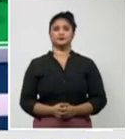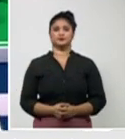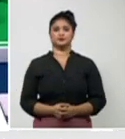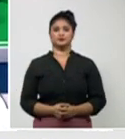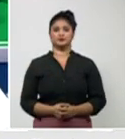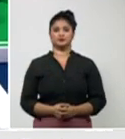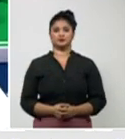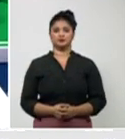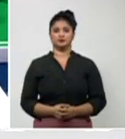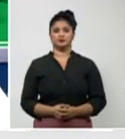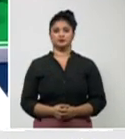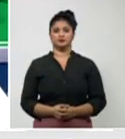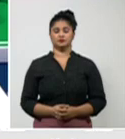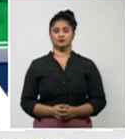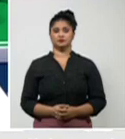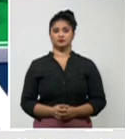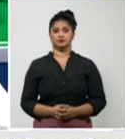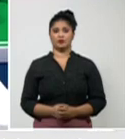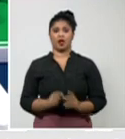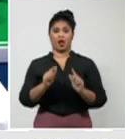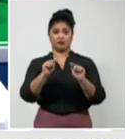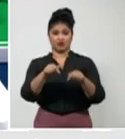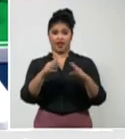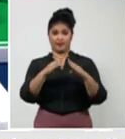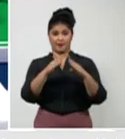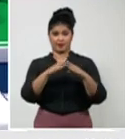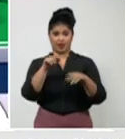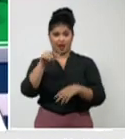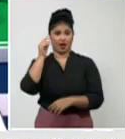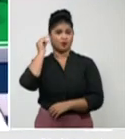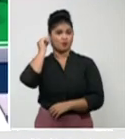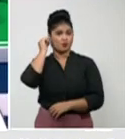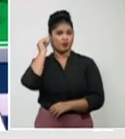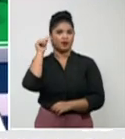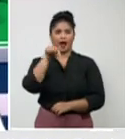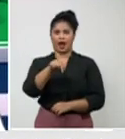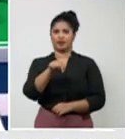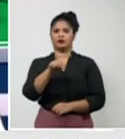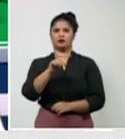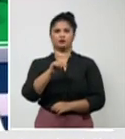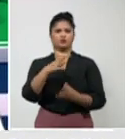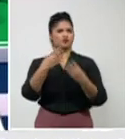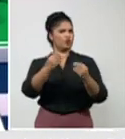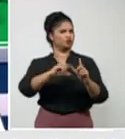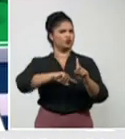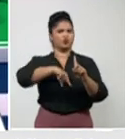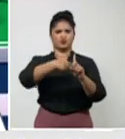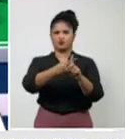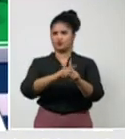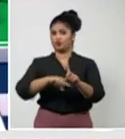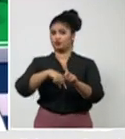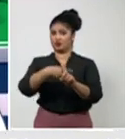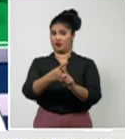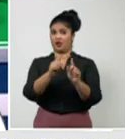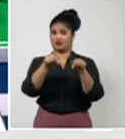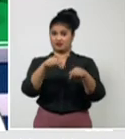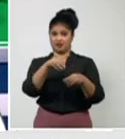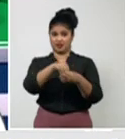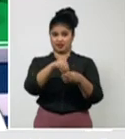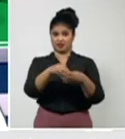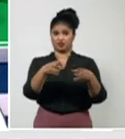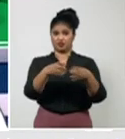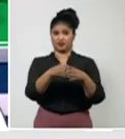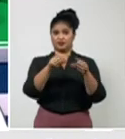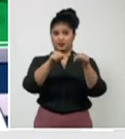área donde se ha reportado casos positivos, o sea, un área donde tiene transmisión la enfermedad, con antecedentes